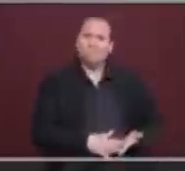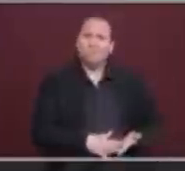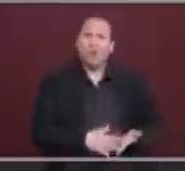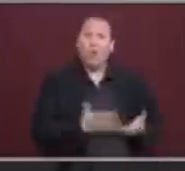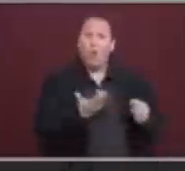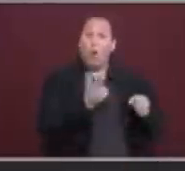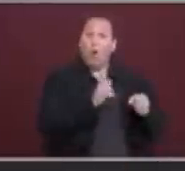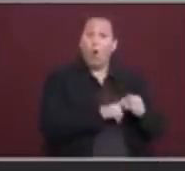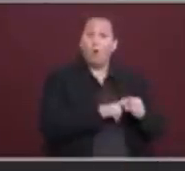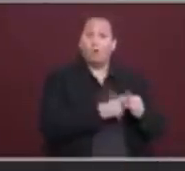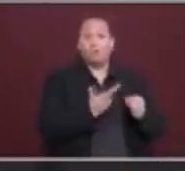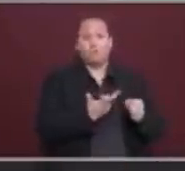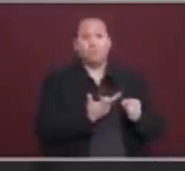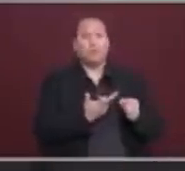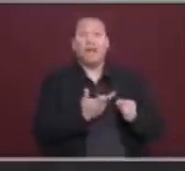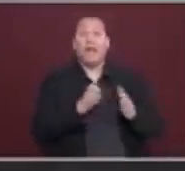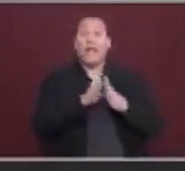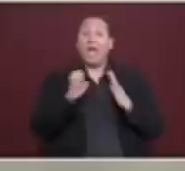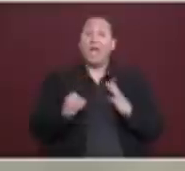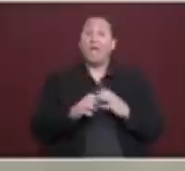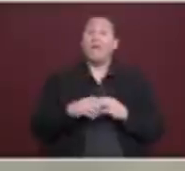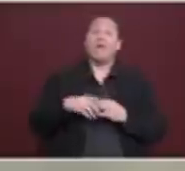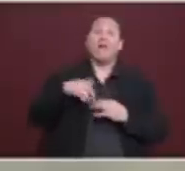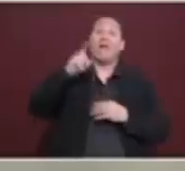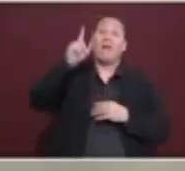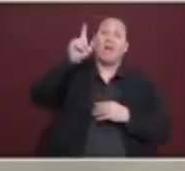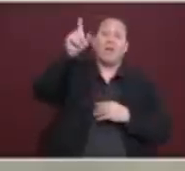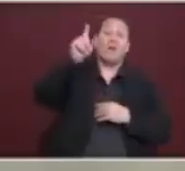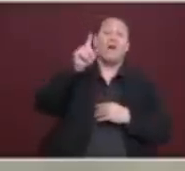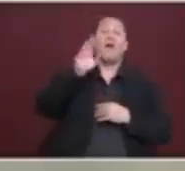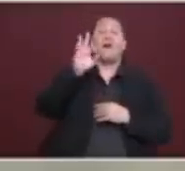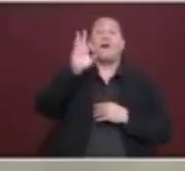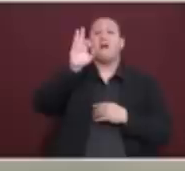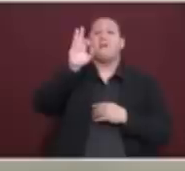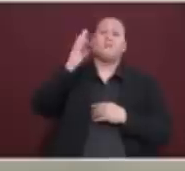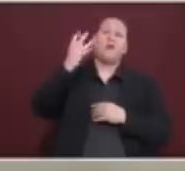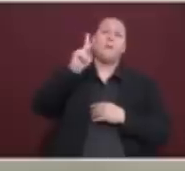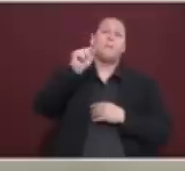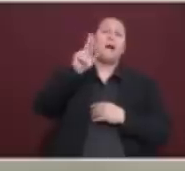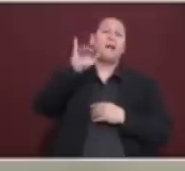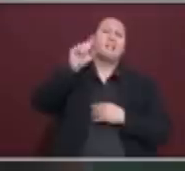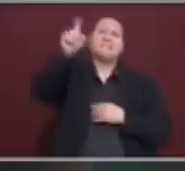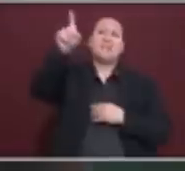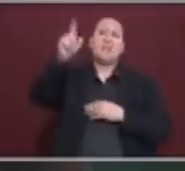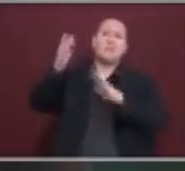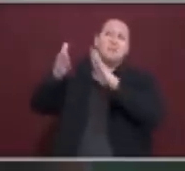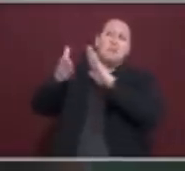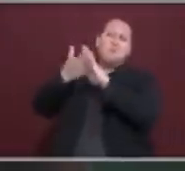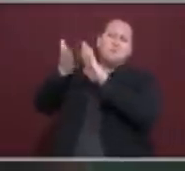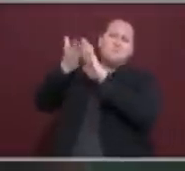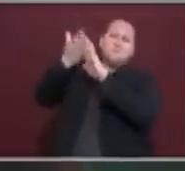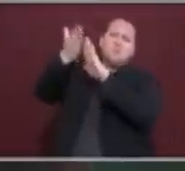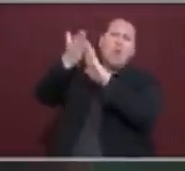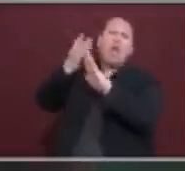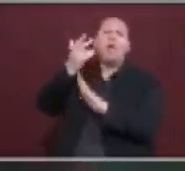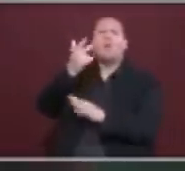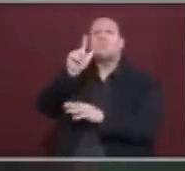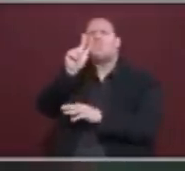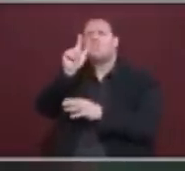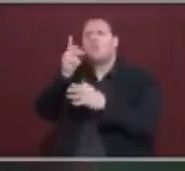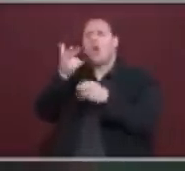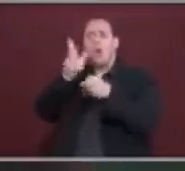el país hay 70 hospitales en procesos inconclusos tenemos